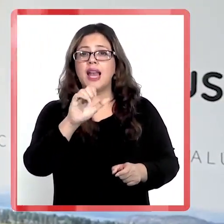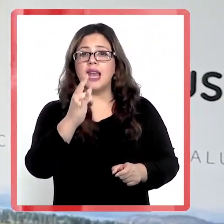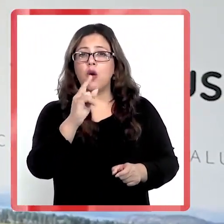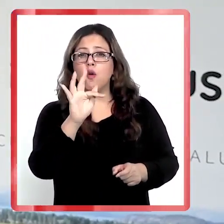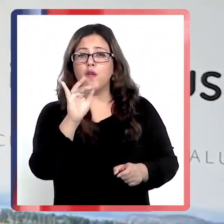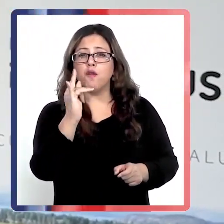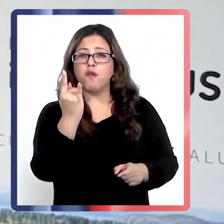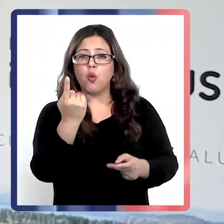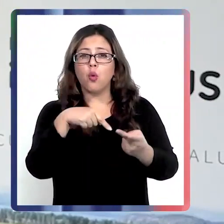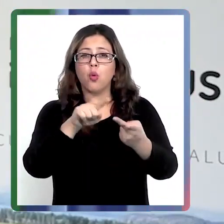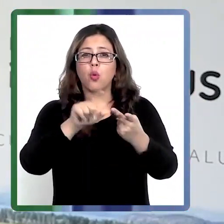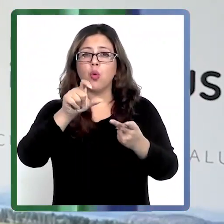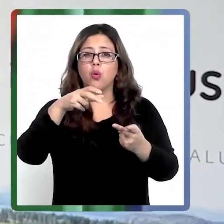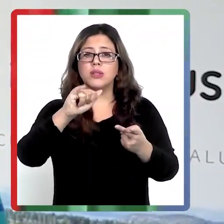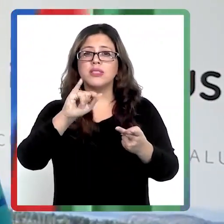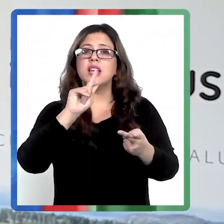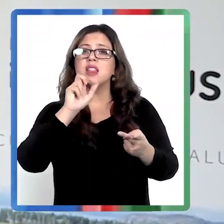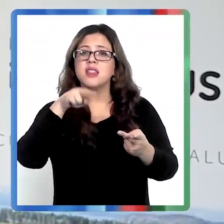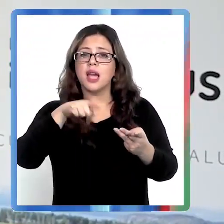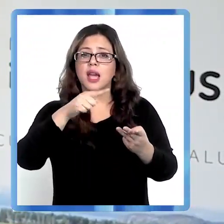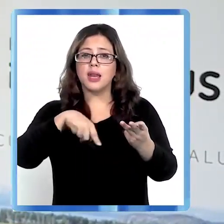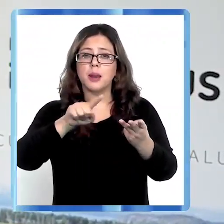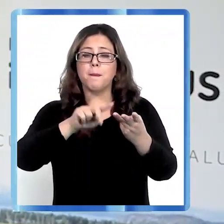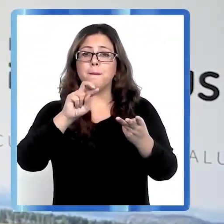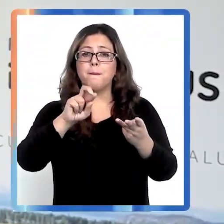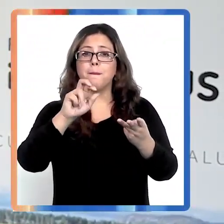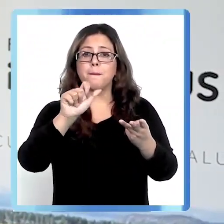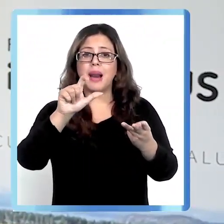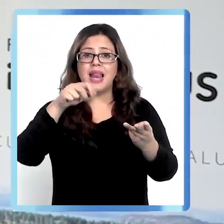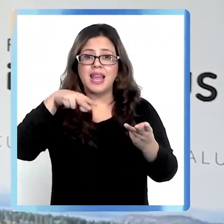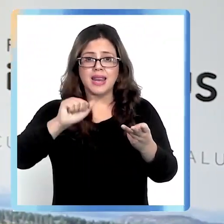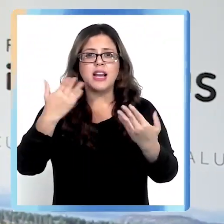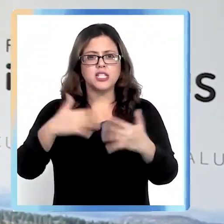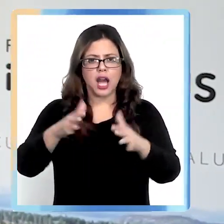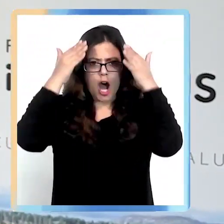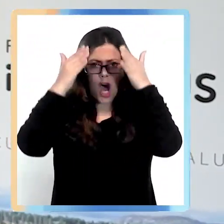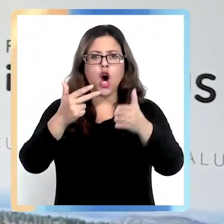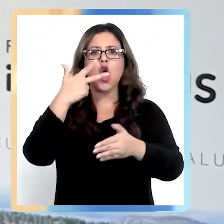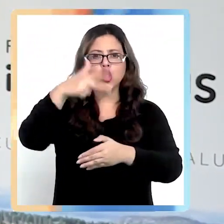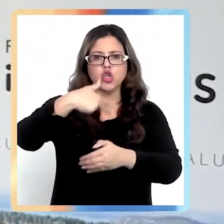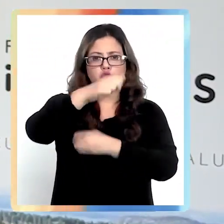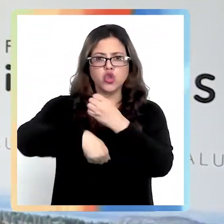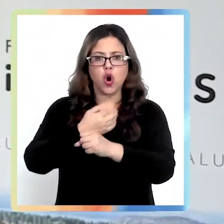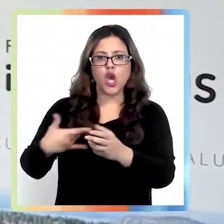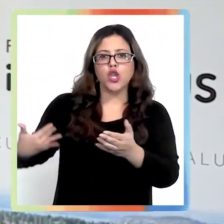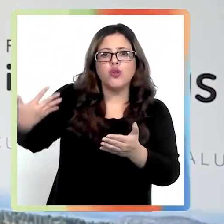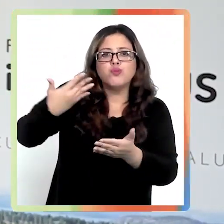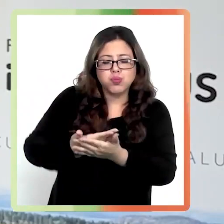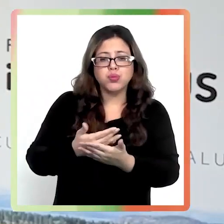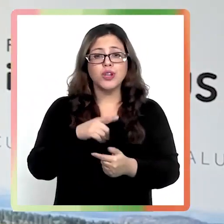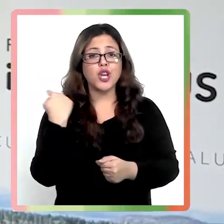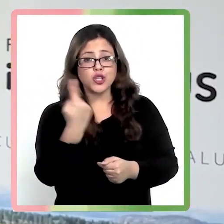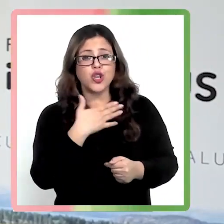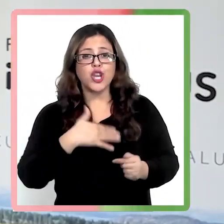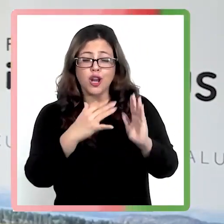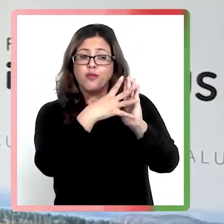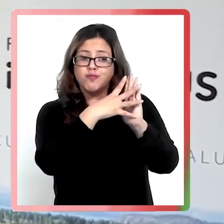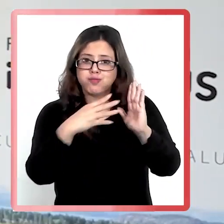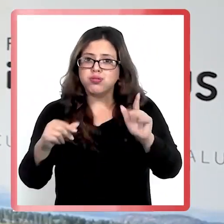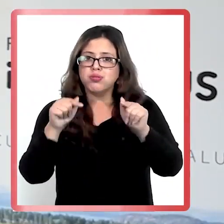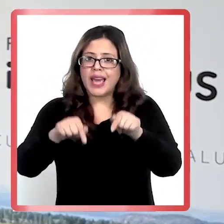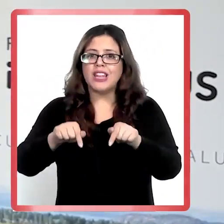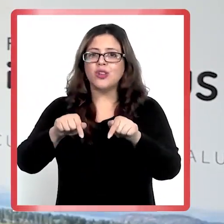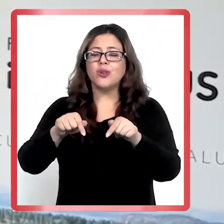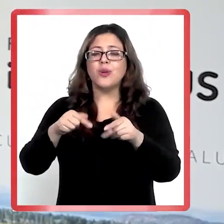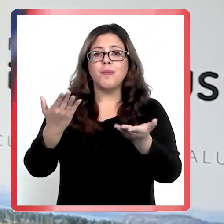Palena, van a atenderse ahí hace ya 18 años. Y quisimos hacer una réplica un poco de este convenio, pero para llegar